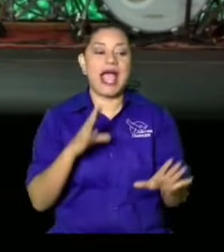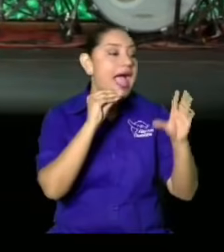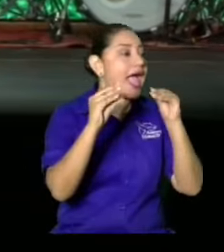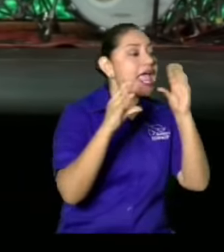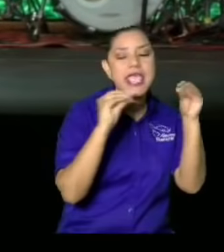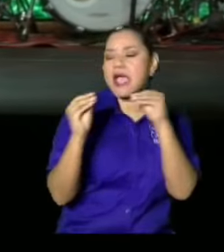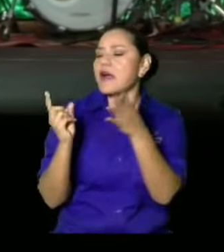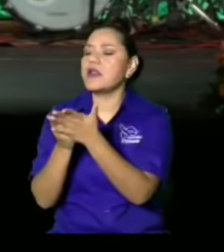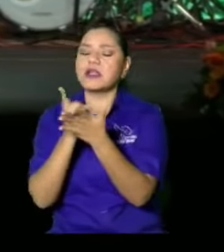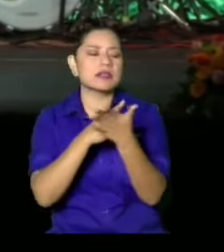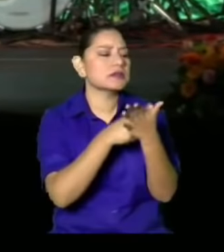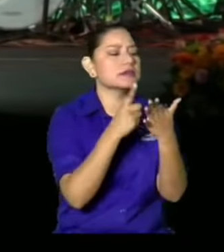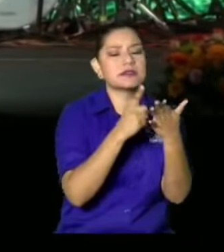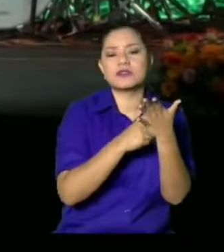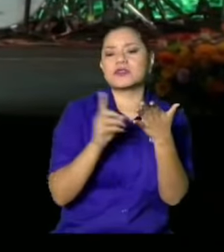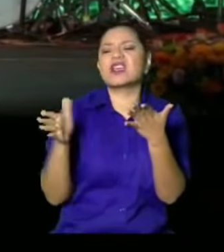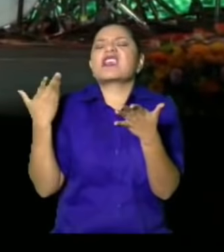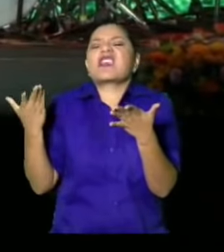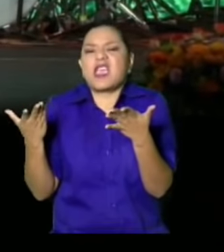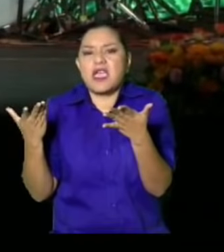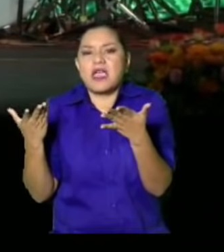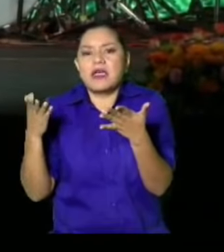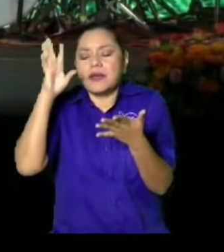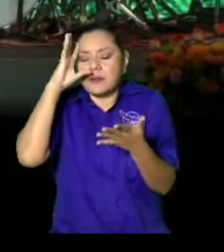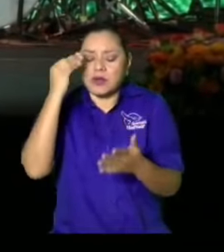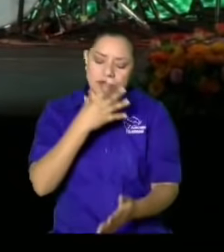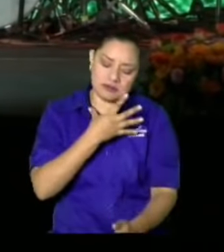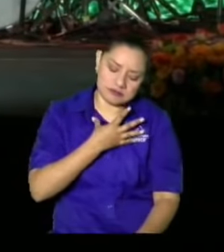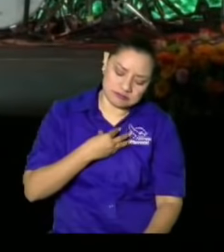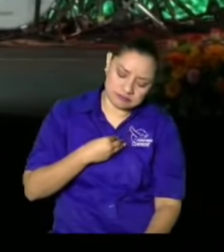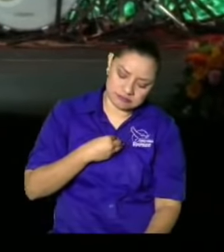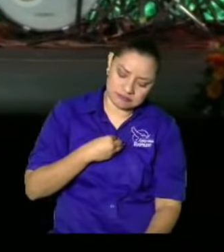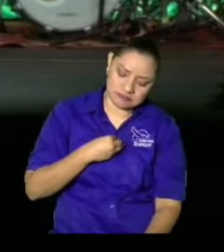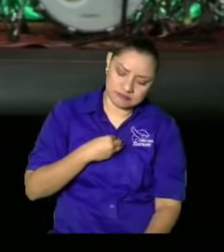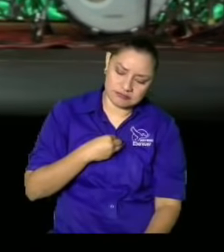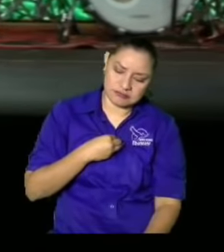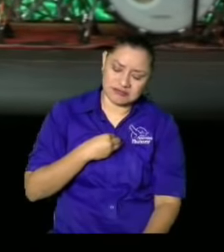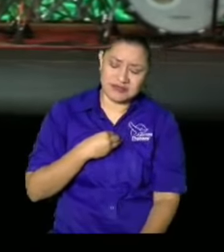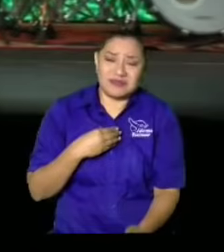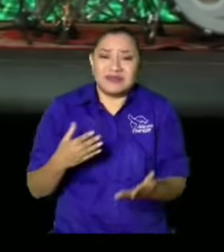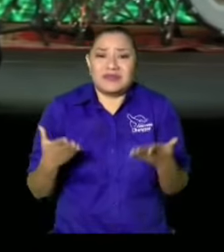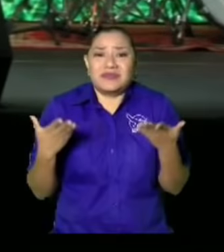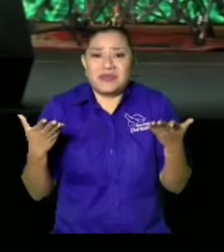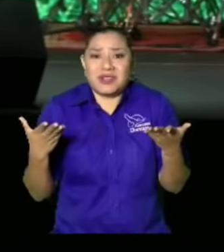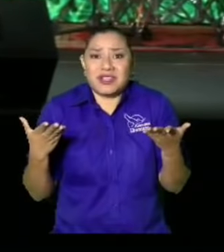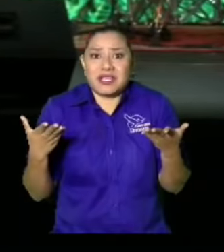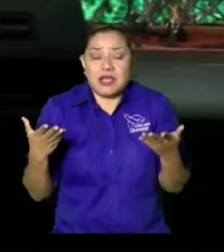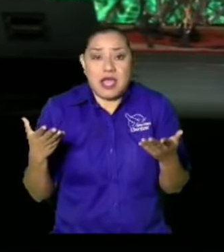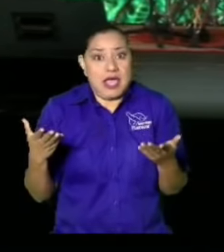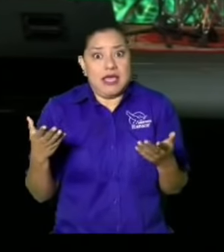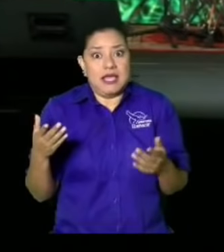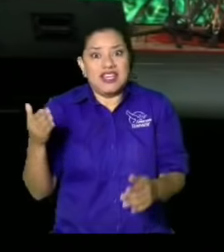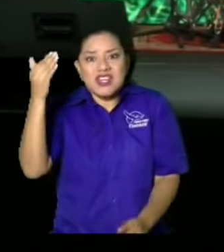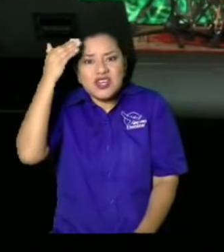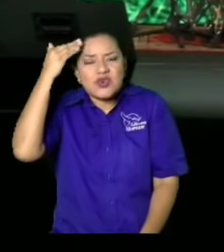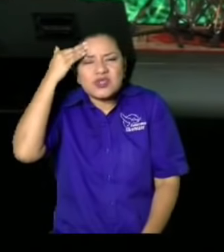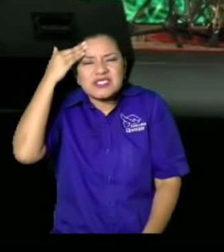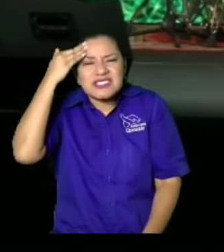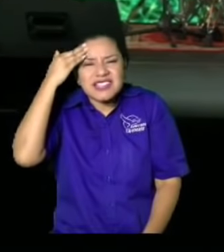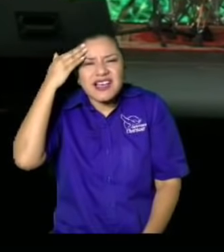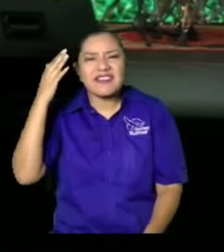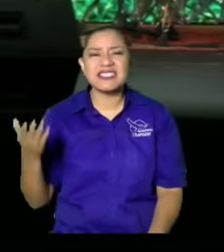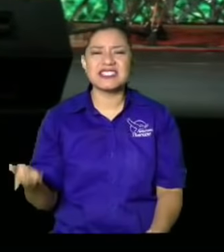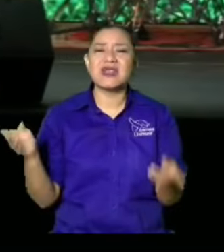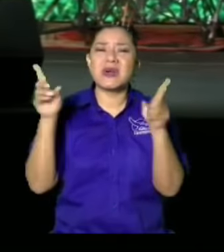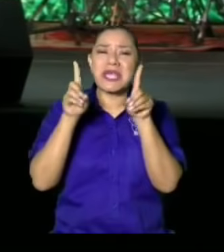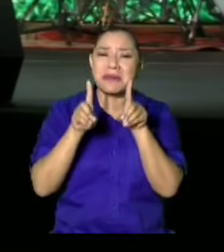¿Qué discuten? ¿Qué es lo que están discutiendo? ¿Por qué está triste ese rostro? ¿Por qué llevan tanta tristeza? ¡Ah! Eres tú el que no sabe que